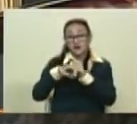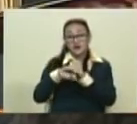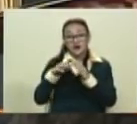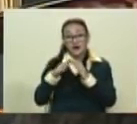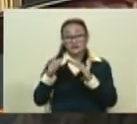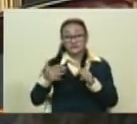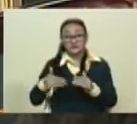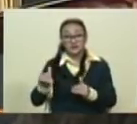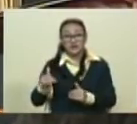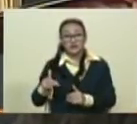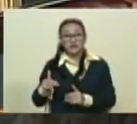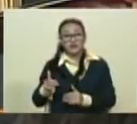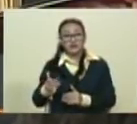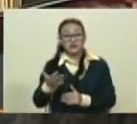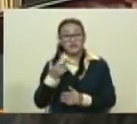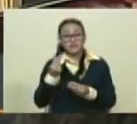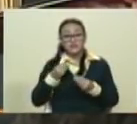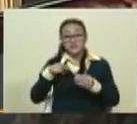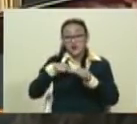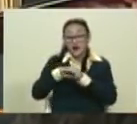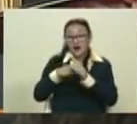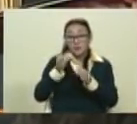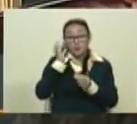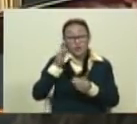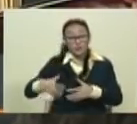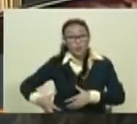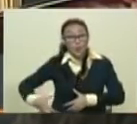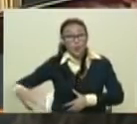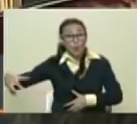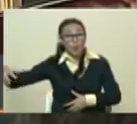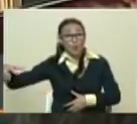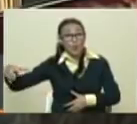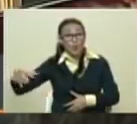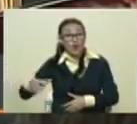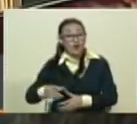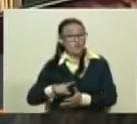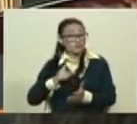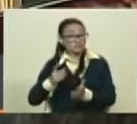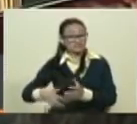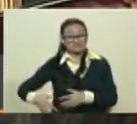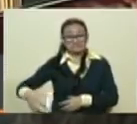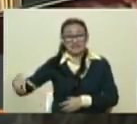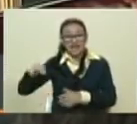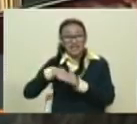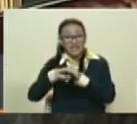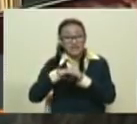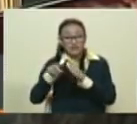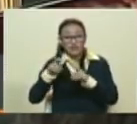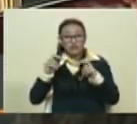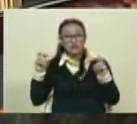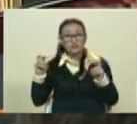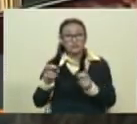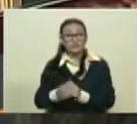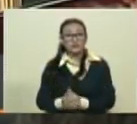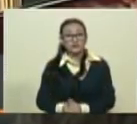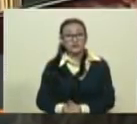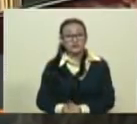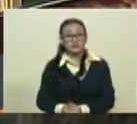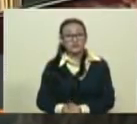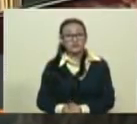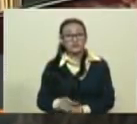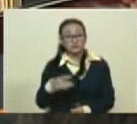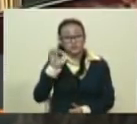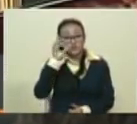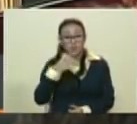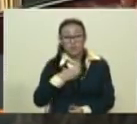en Venezuela, vivía en una mansión. Las riquezas que descubrieron adentro, una cosa increíble. Eso no se ha sabido, yo no lo